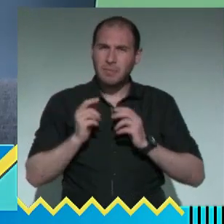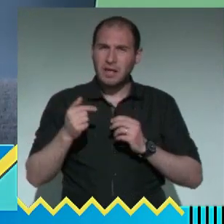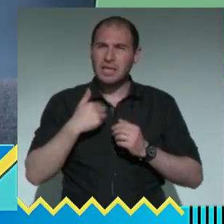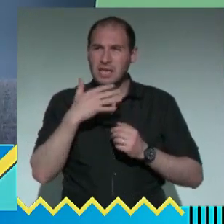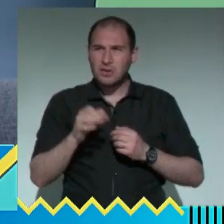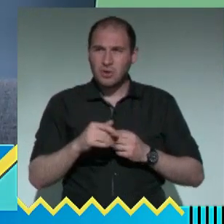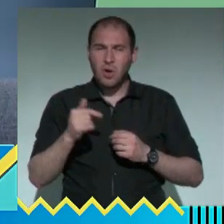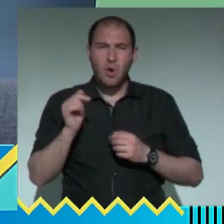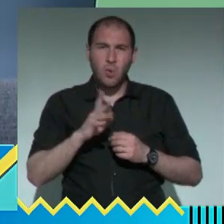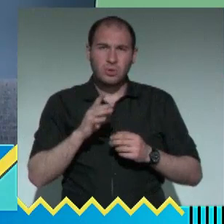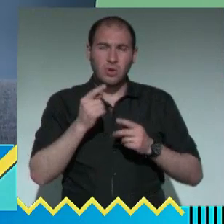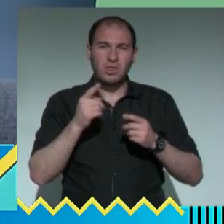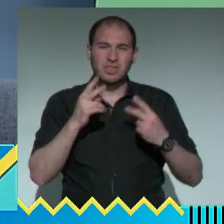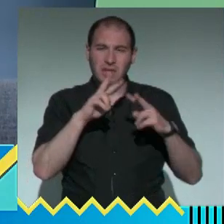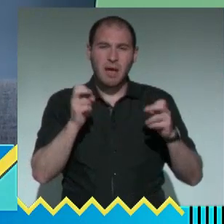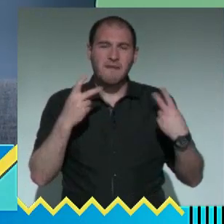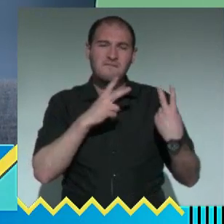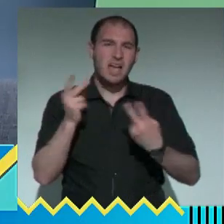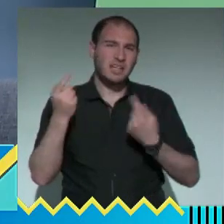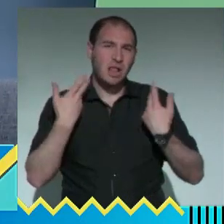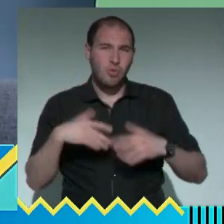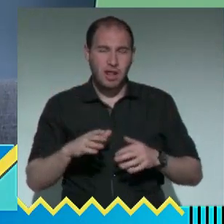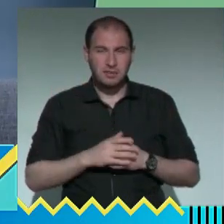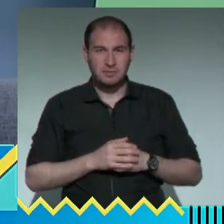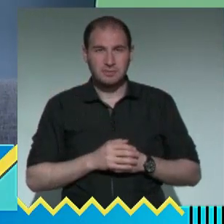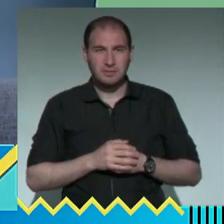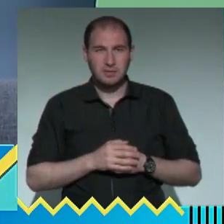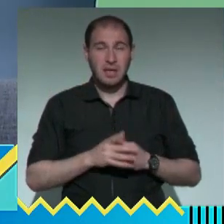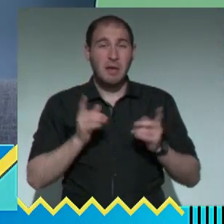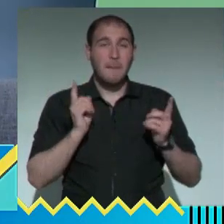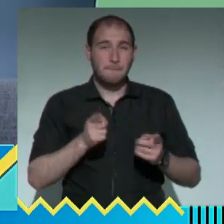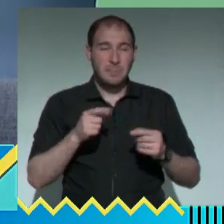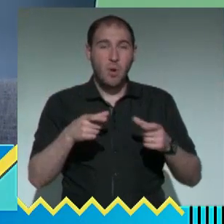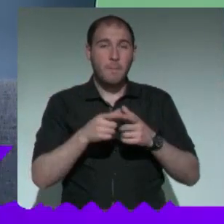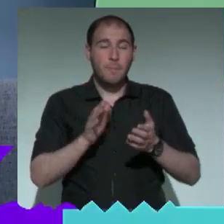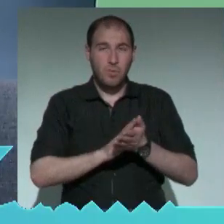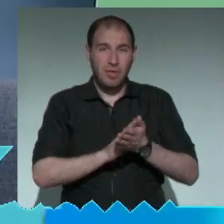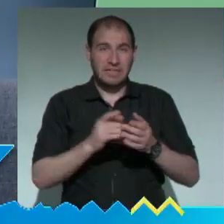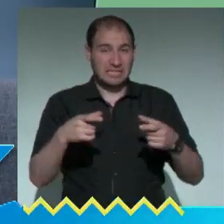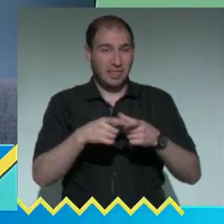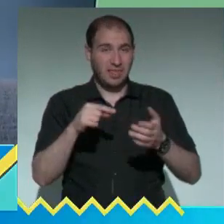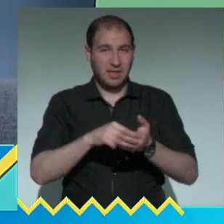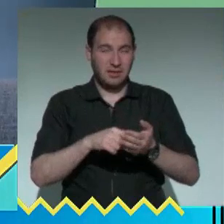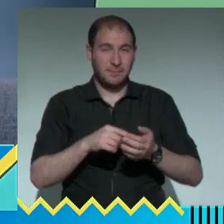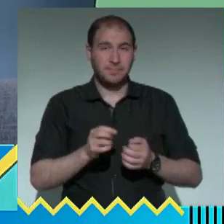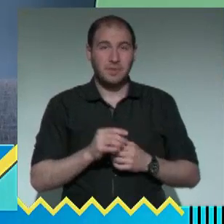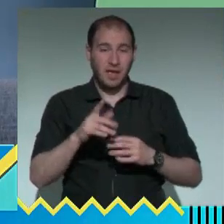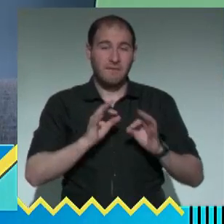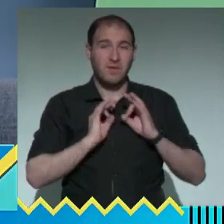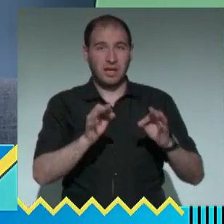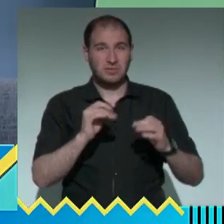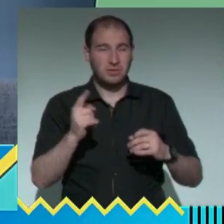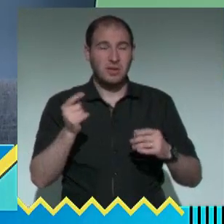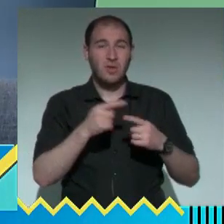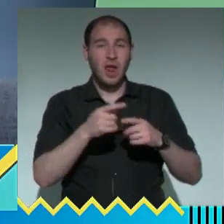disco? Solamente que hablen de viajes y naturaleza. Y como está, le pasó como los demos así en un CD, y como estaba de vacaciones, se fue a